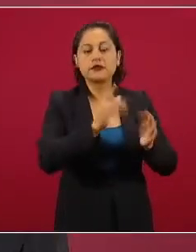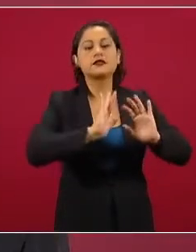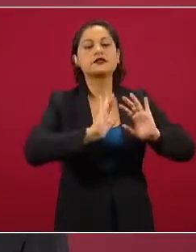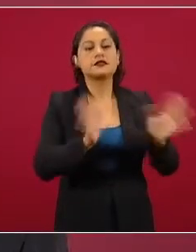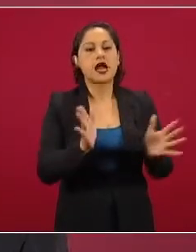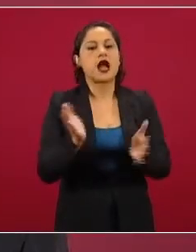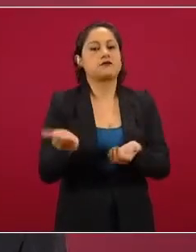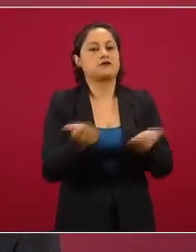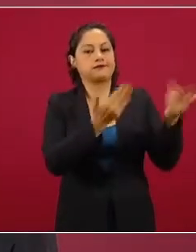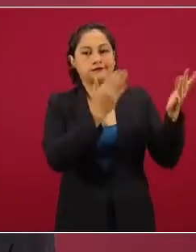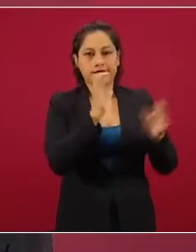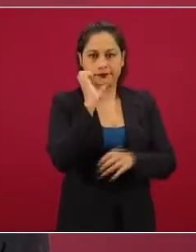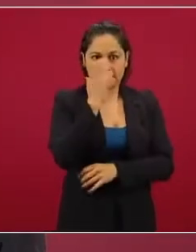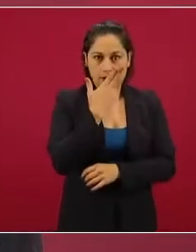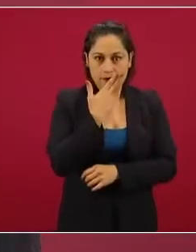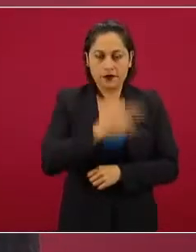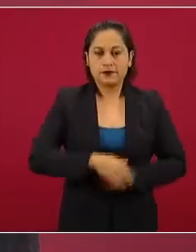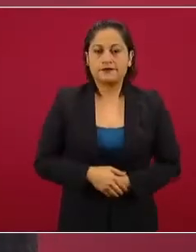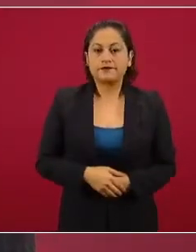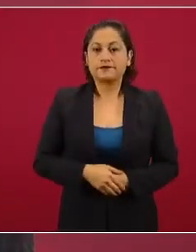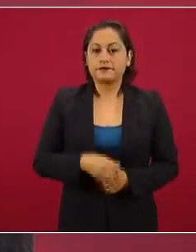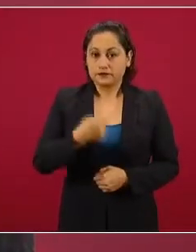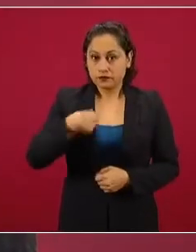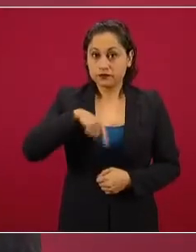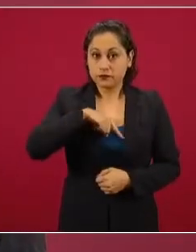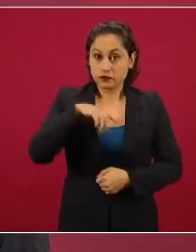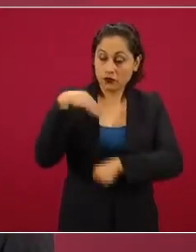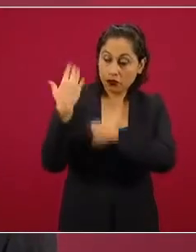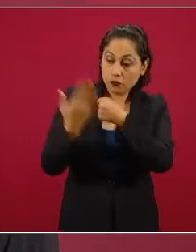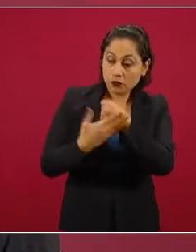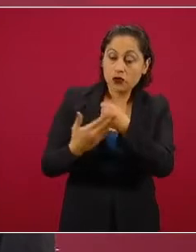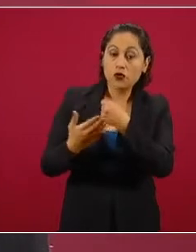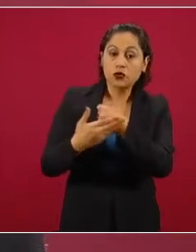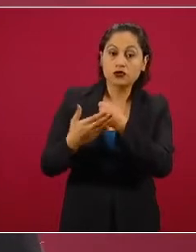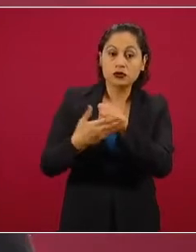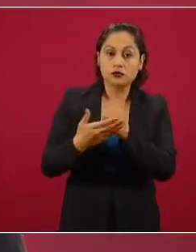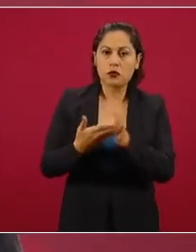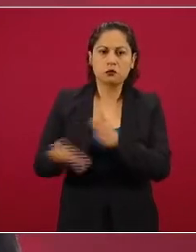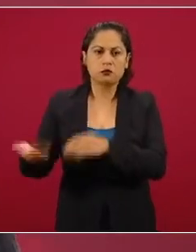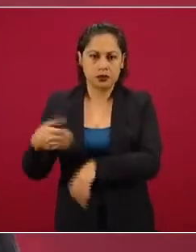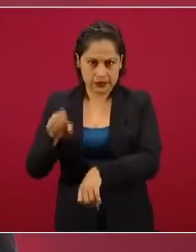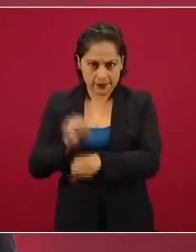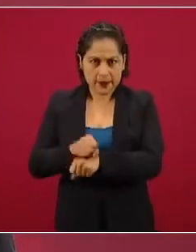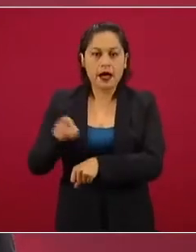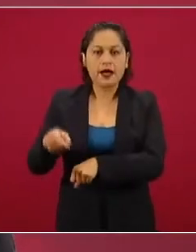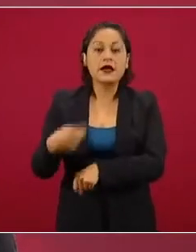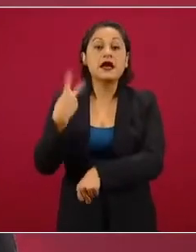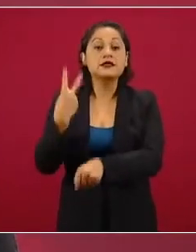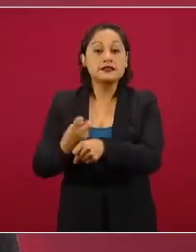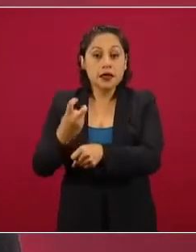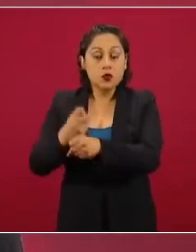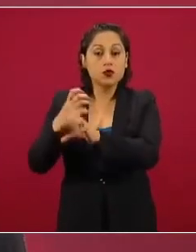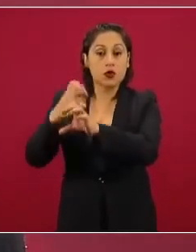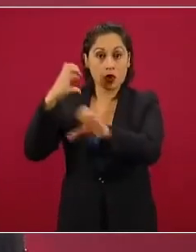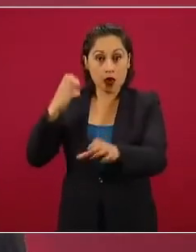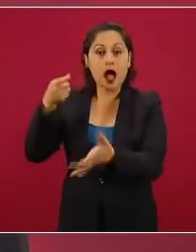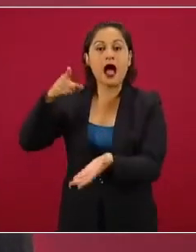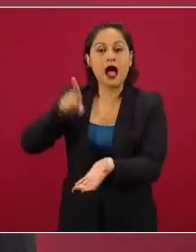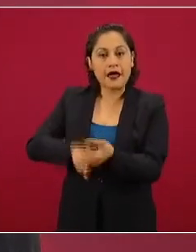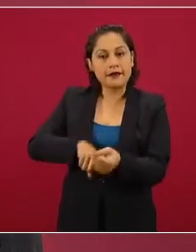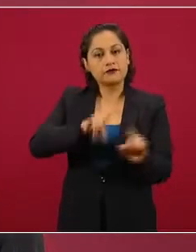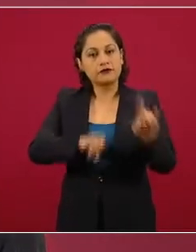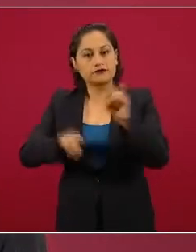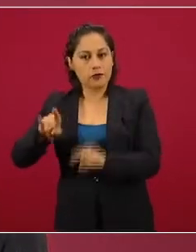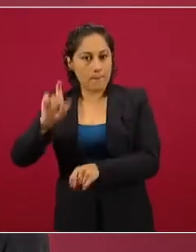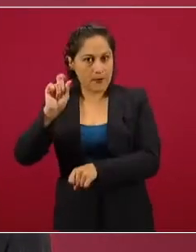Chihuahua. En el curso de la semana estaremos trasladando un segundo hospital móvil, también con otras 20 camas adicionales, también para